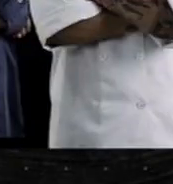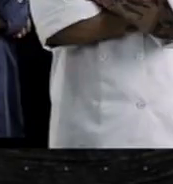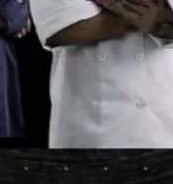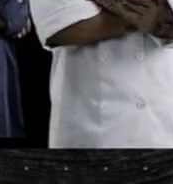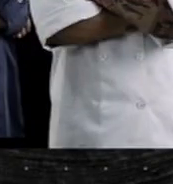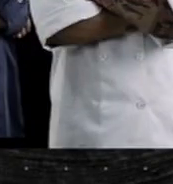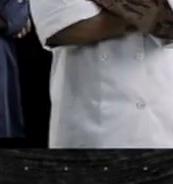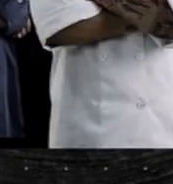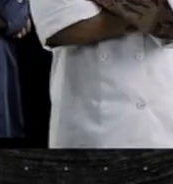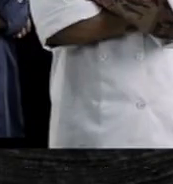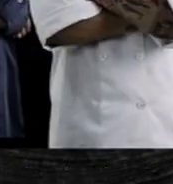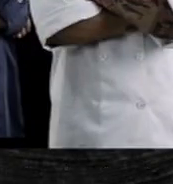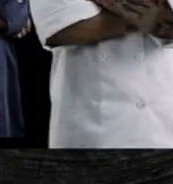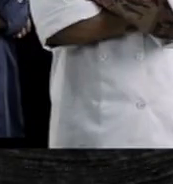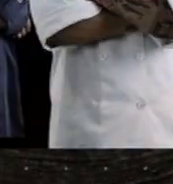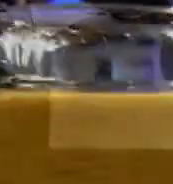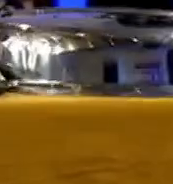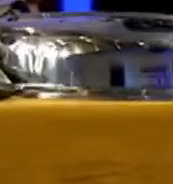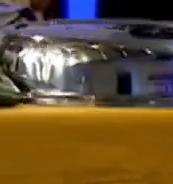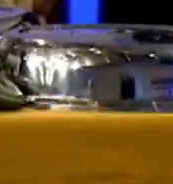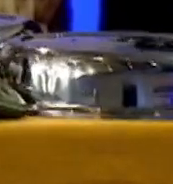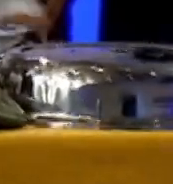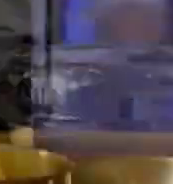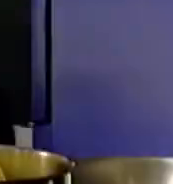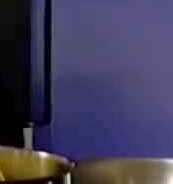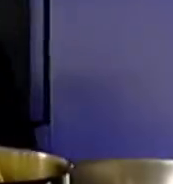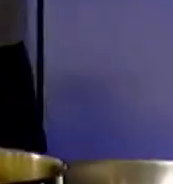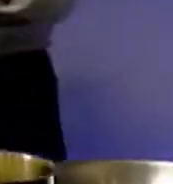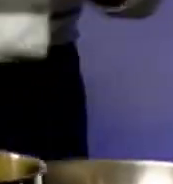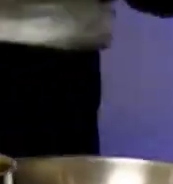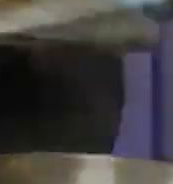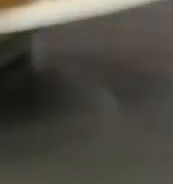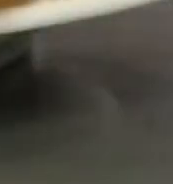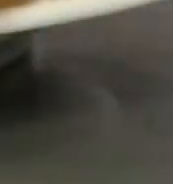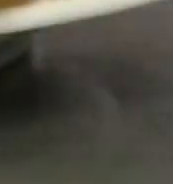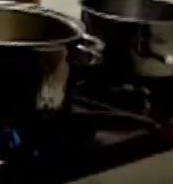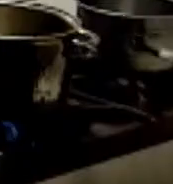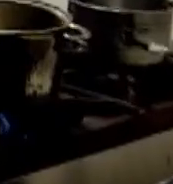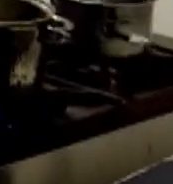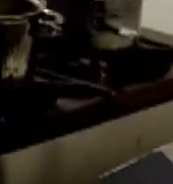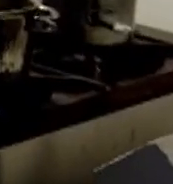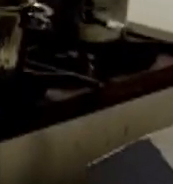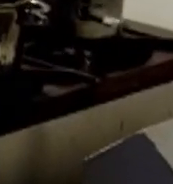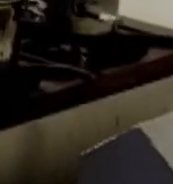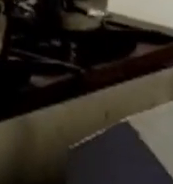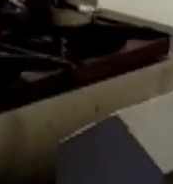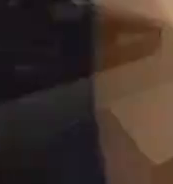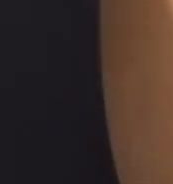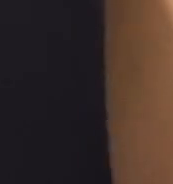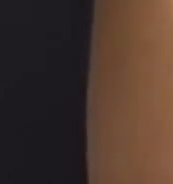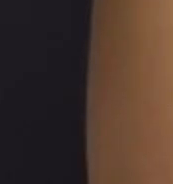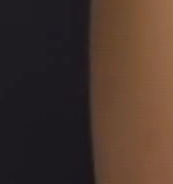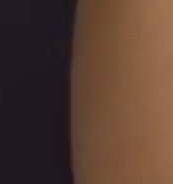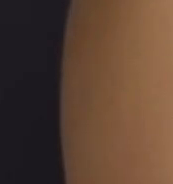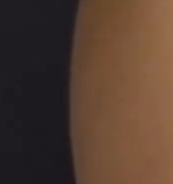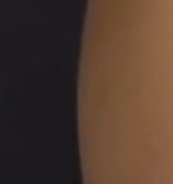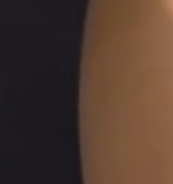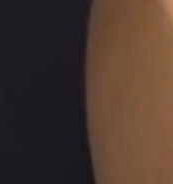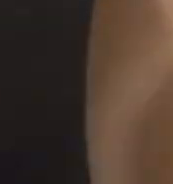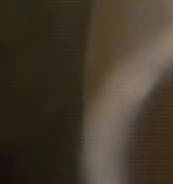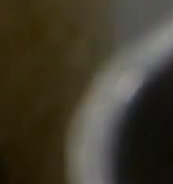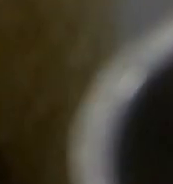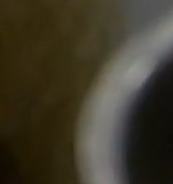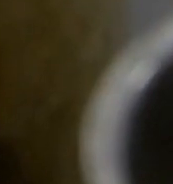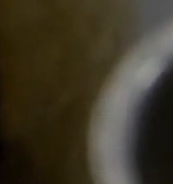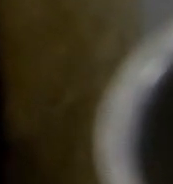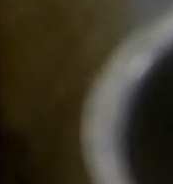Tome 7 jóvenes y talentosos chefs. Los pone a competir bajo presión. Les agrega una pizca de estrés y